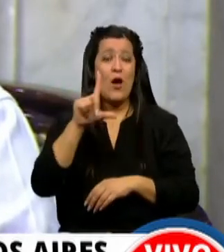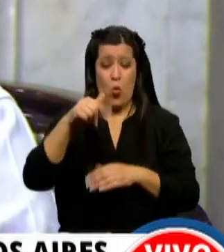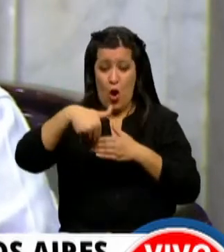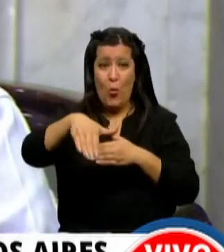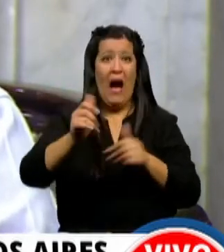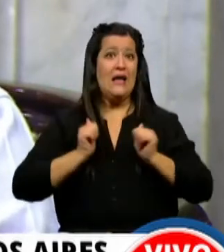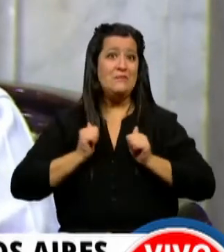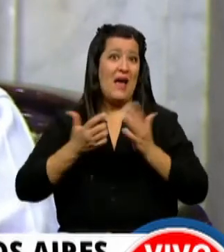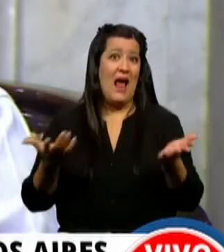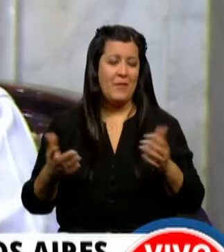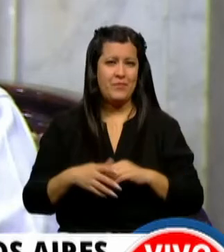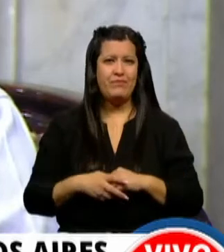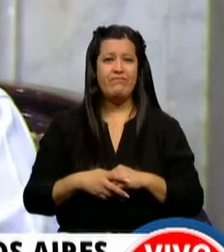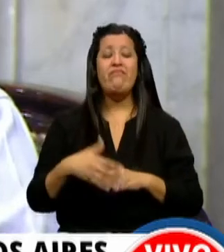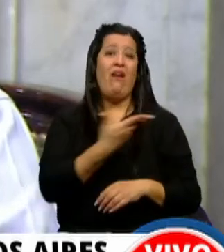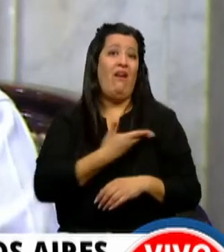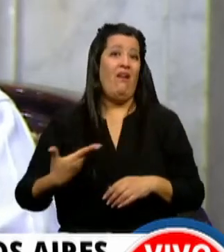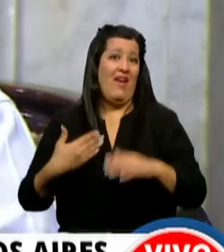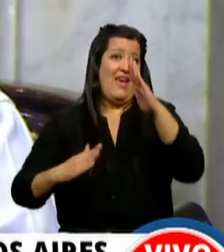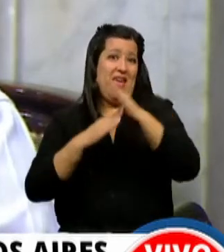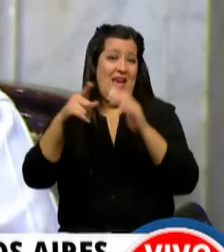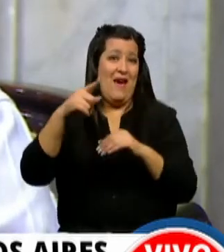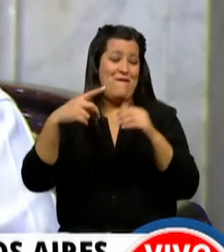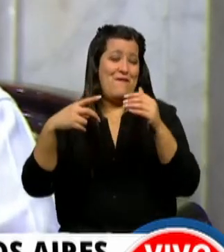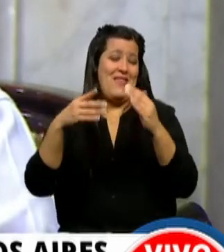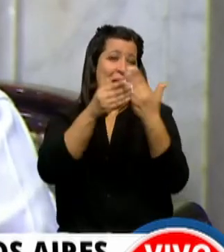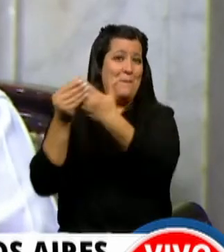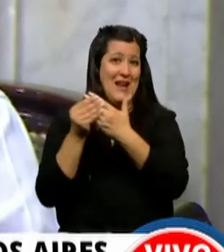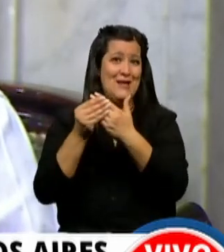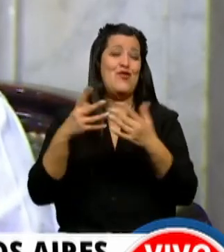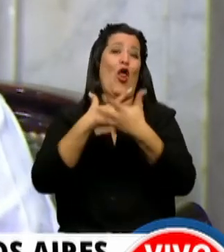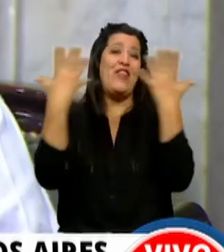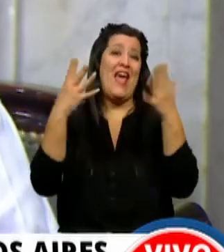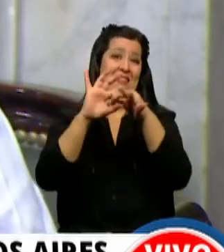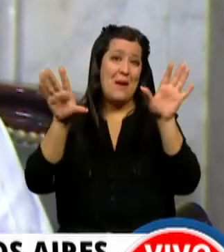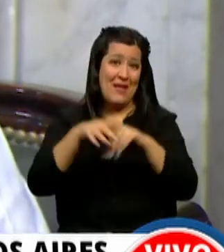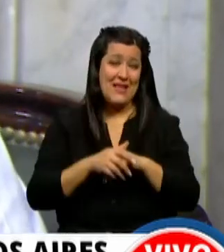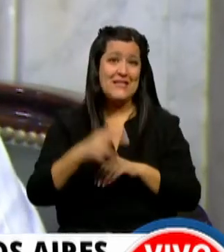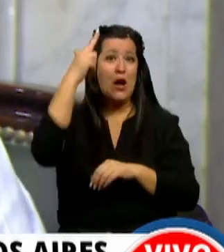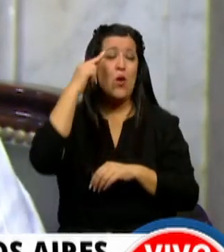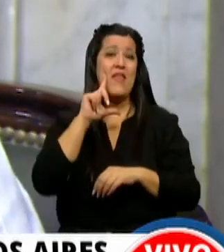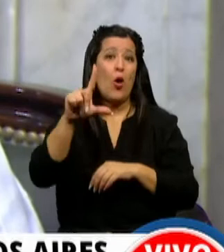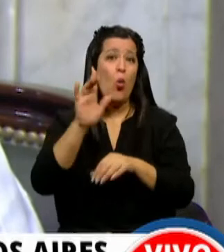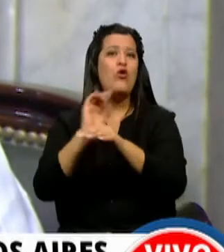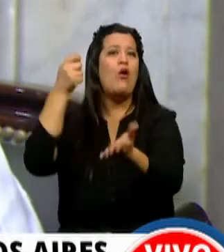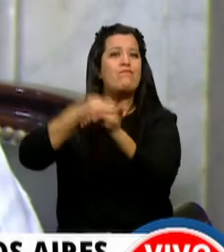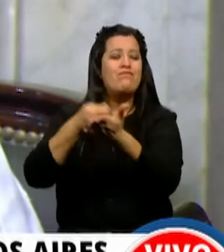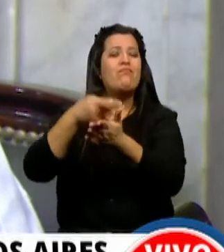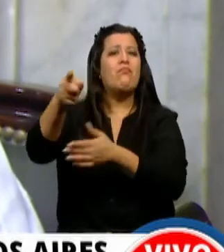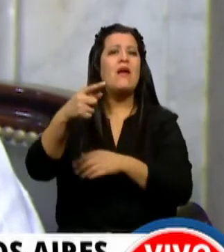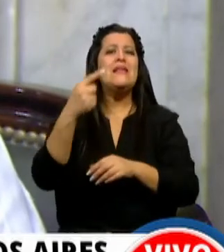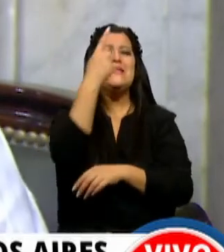lo vamos a esperar al jefe de gabinete y de la independencia, se va a hacer el primer pago a los bonistas de